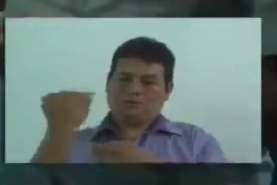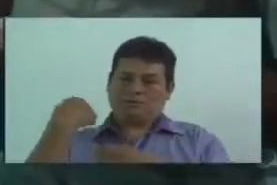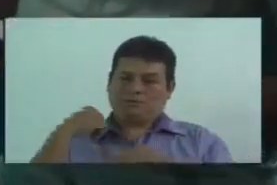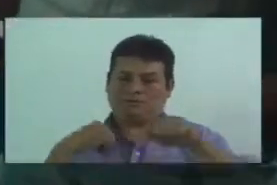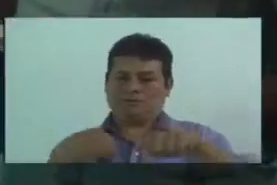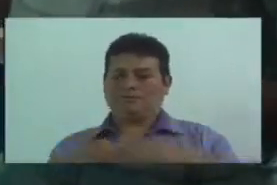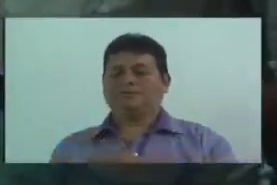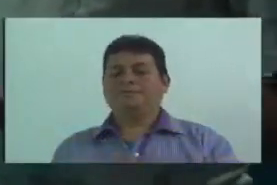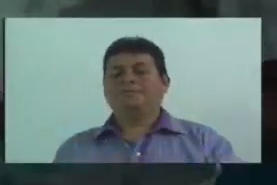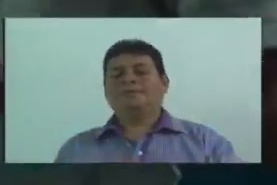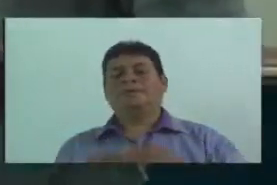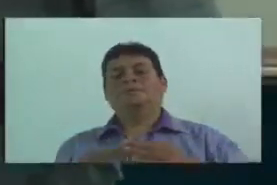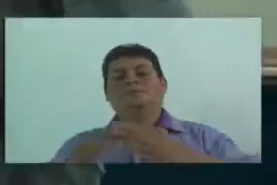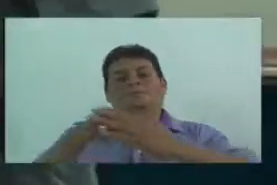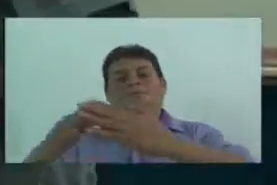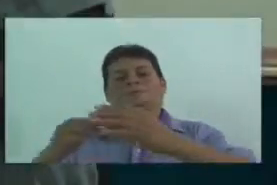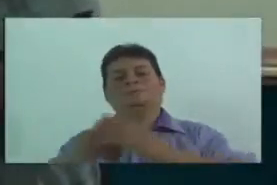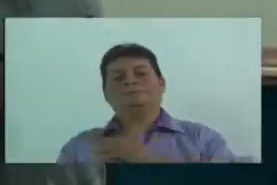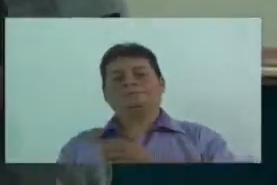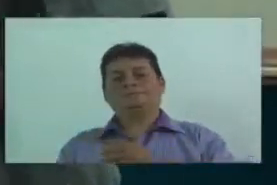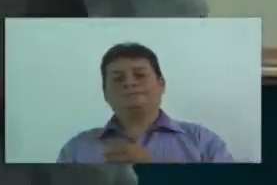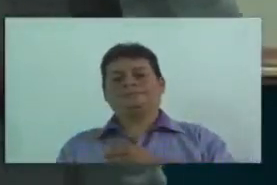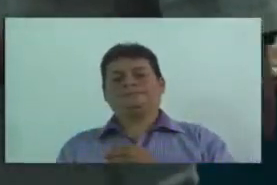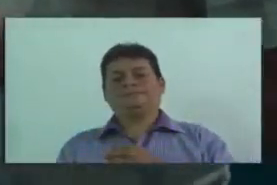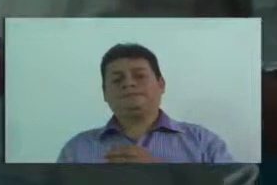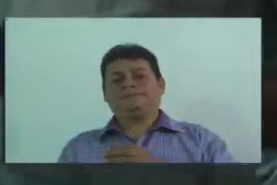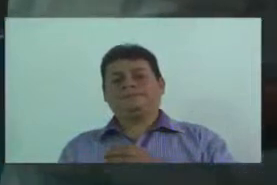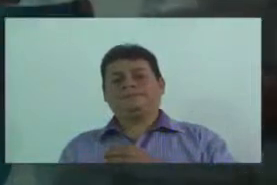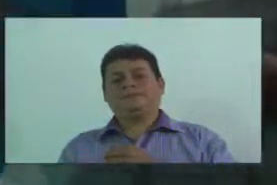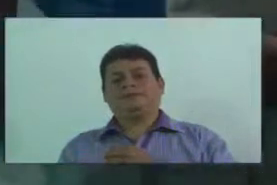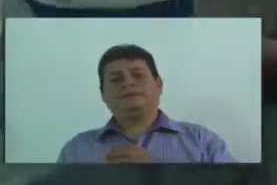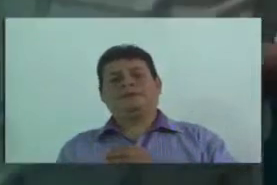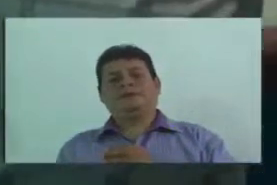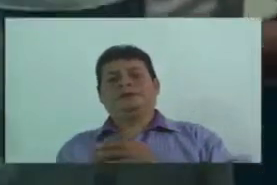anduje iñandebe, ba epa oyapo